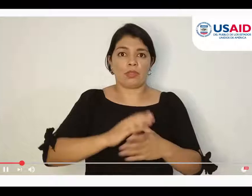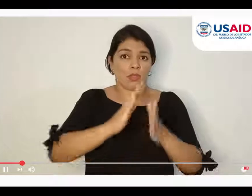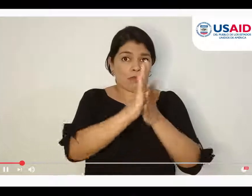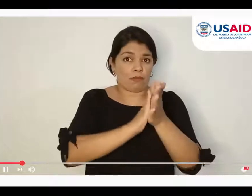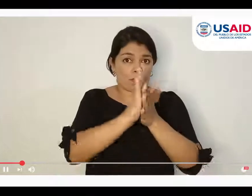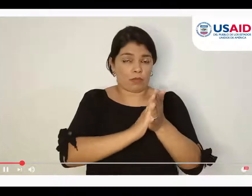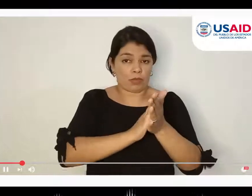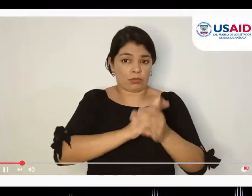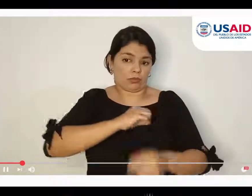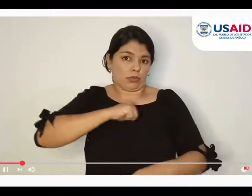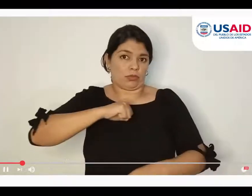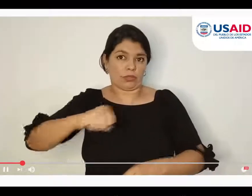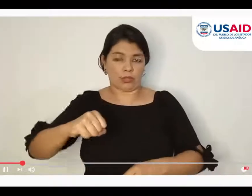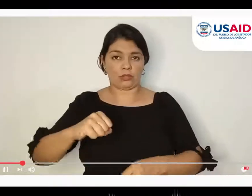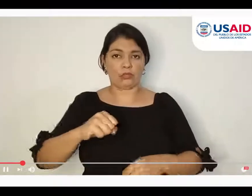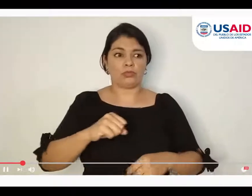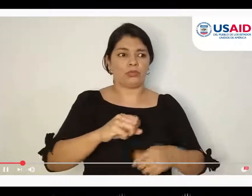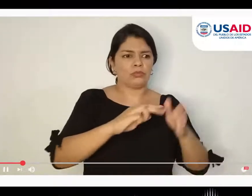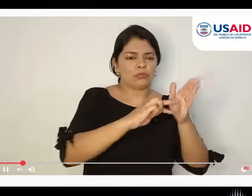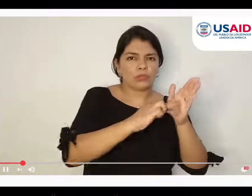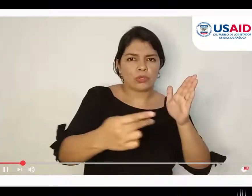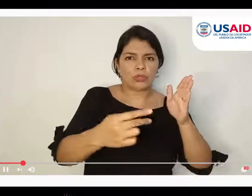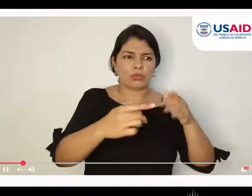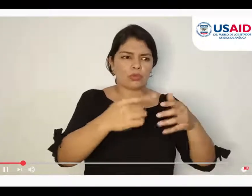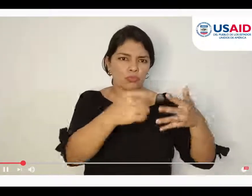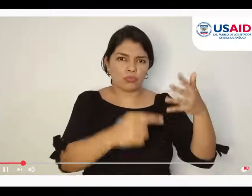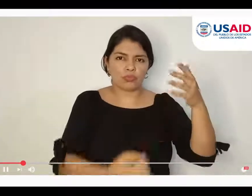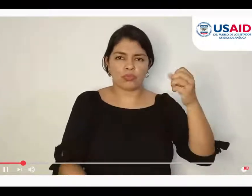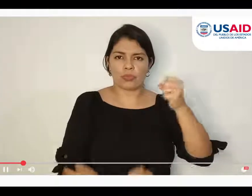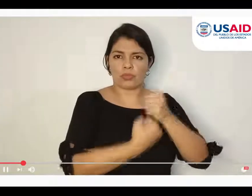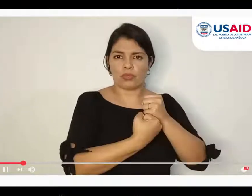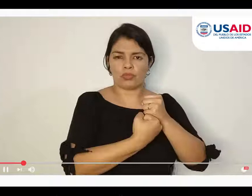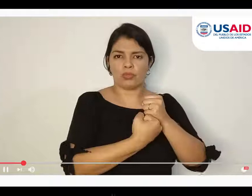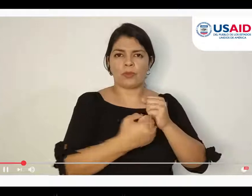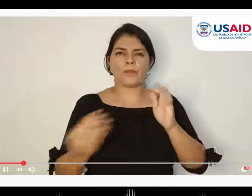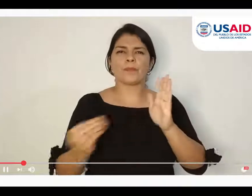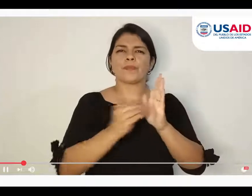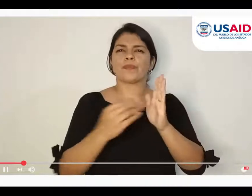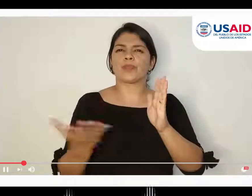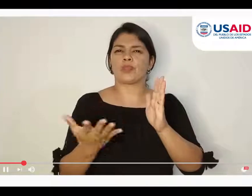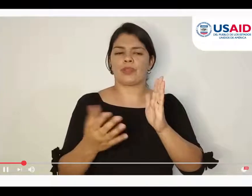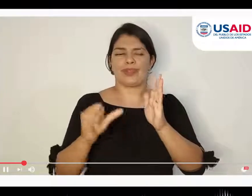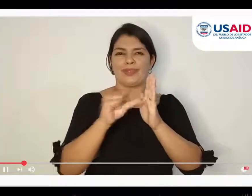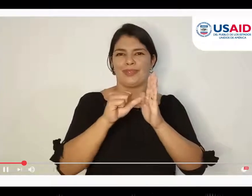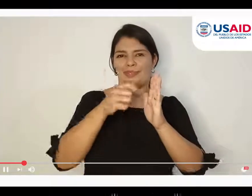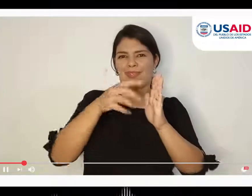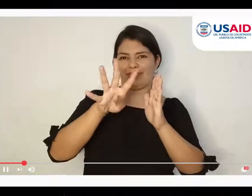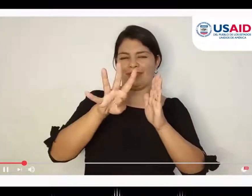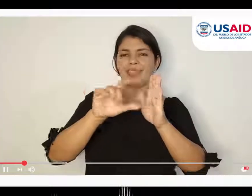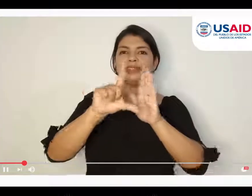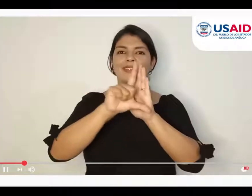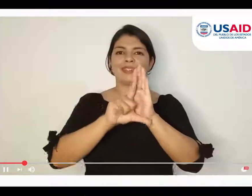a la información y el uso de los dispositivos de apoyo tecnológicos aparece consignado en el artículo 14 de la